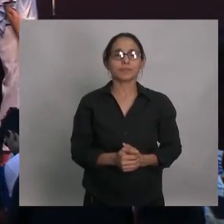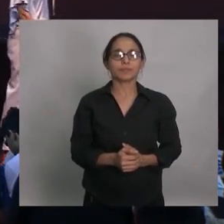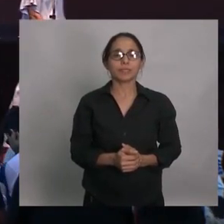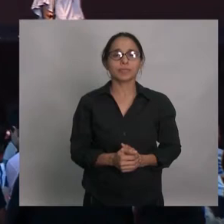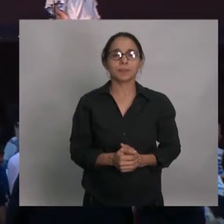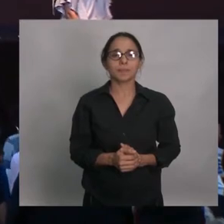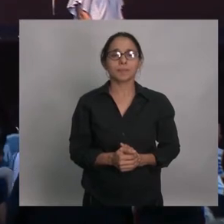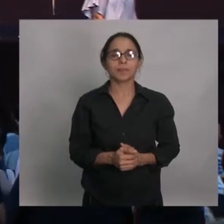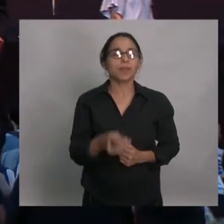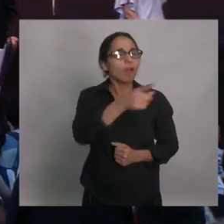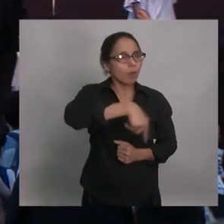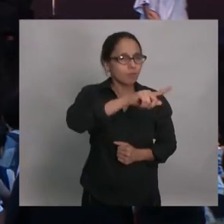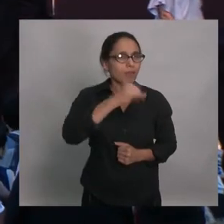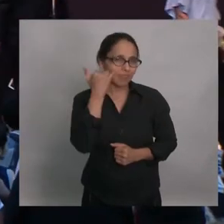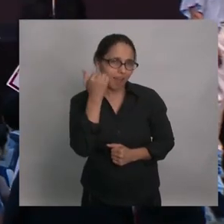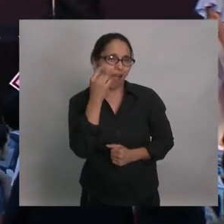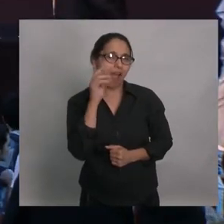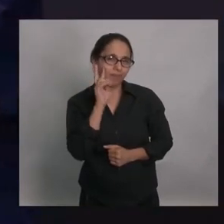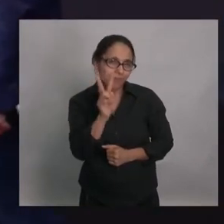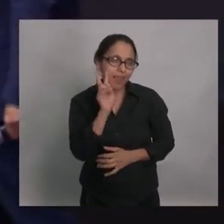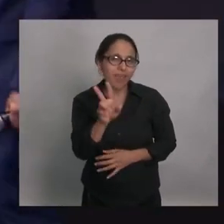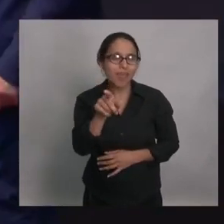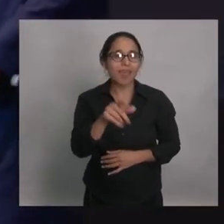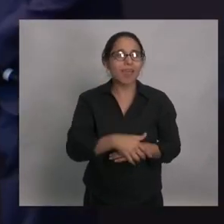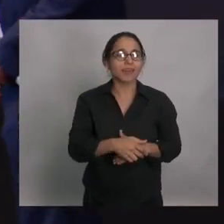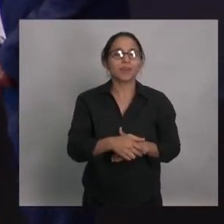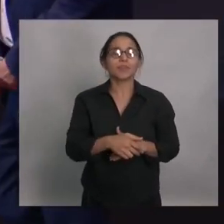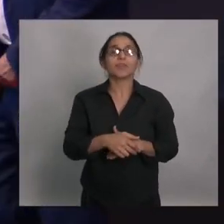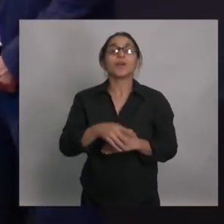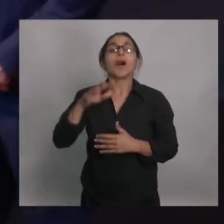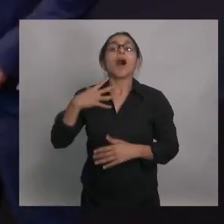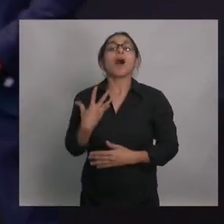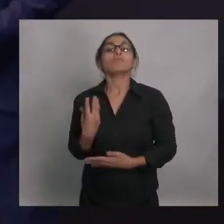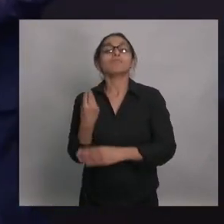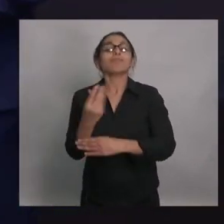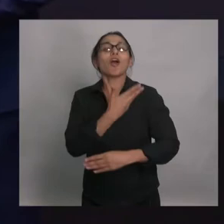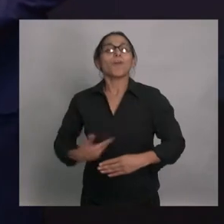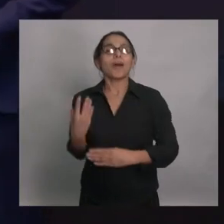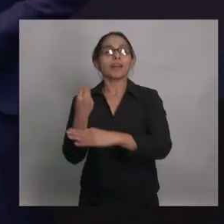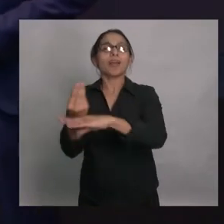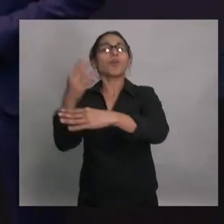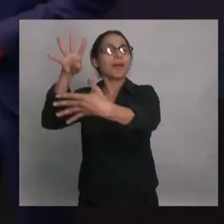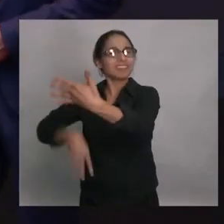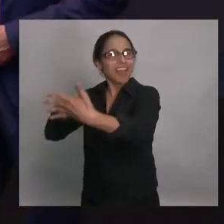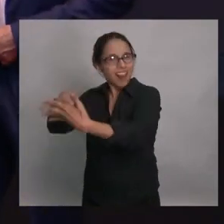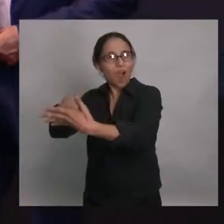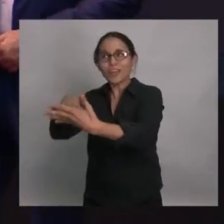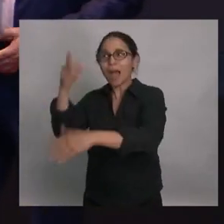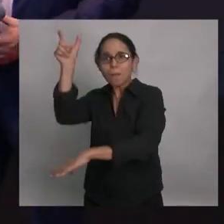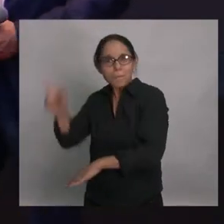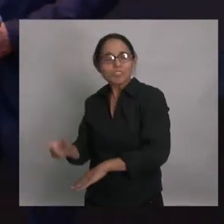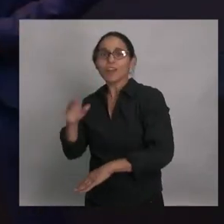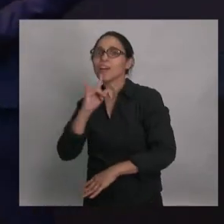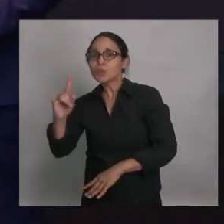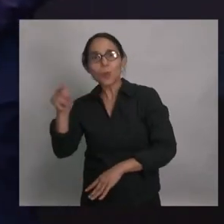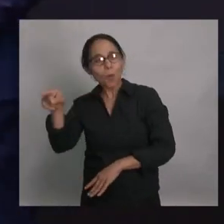ustedes ya vieron antes qué el vicealcalde de barcelona es un tucumano pero el